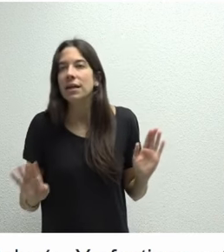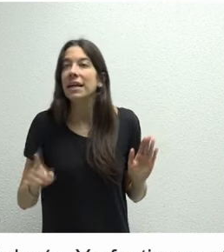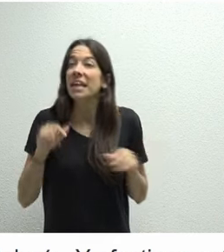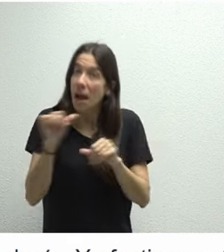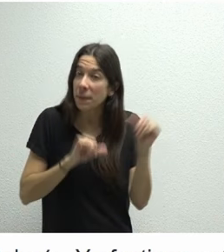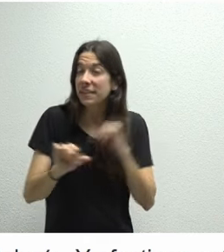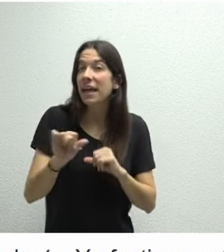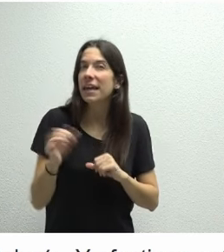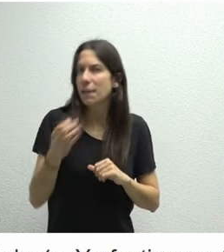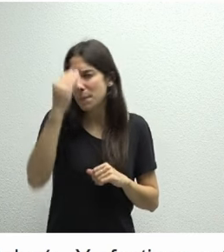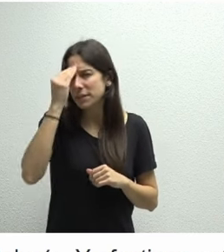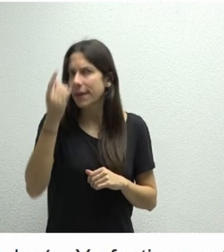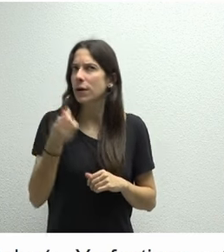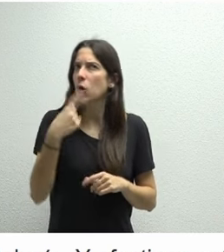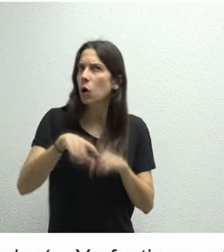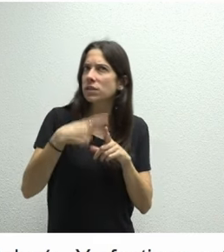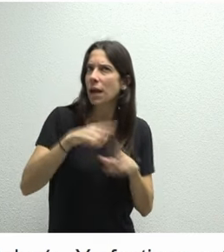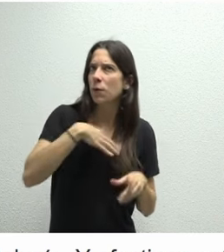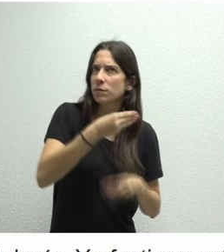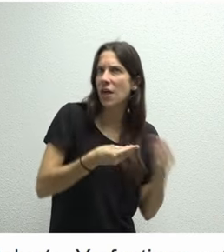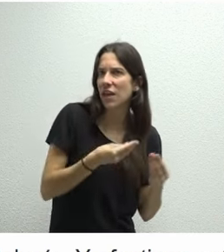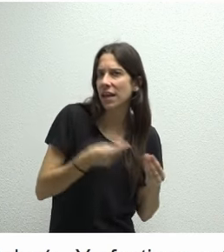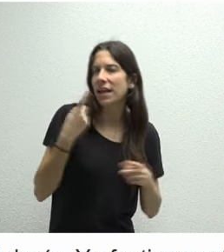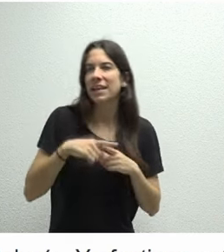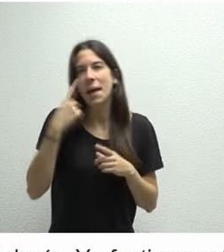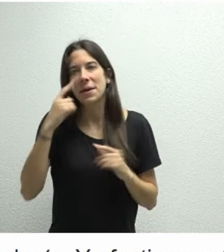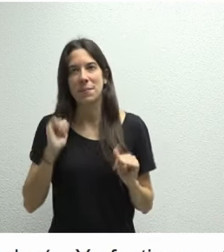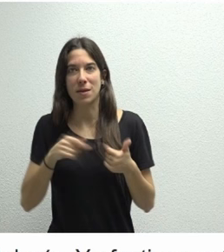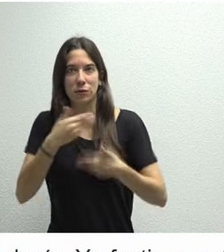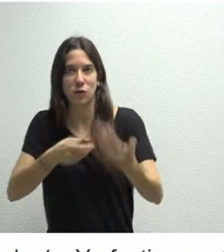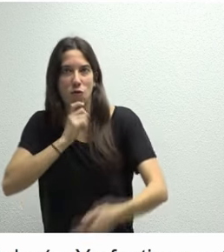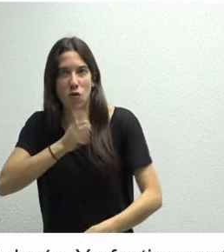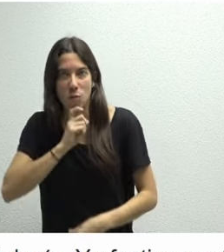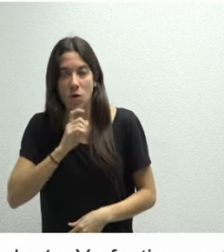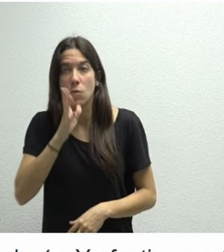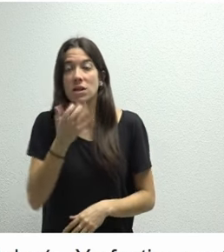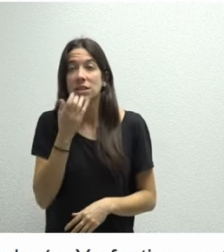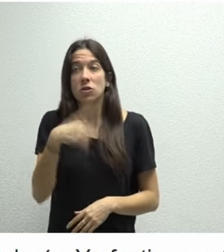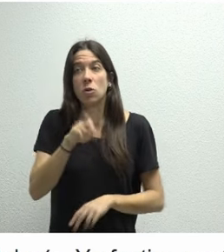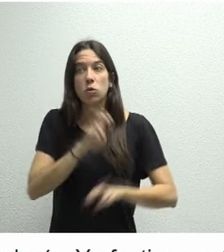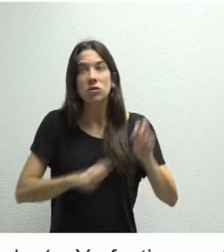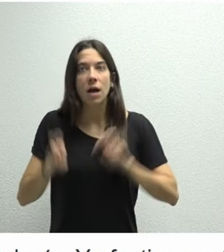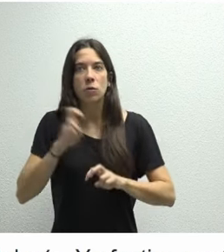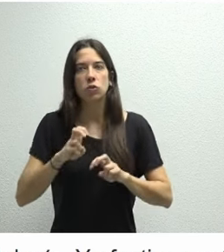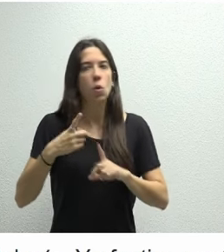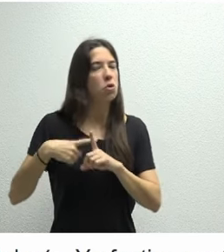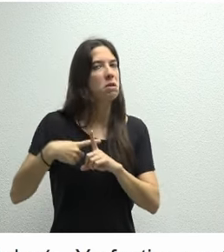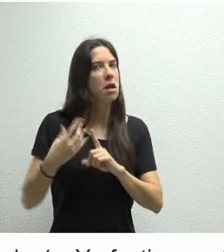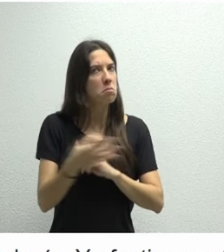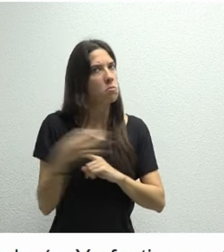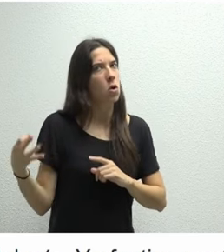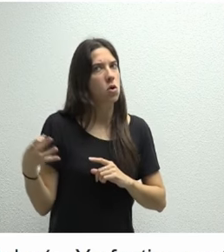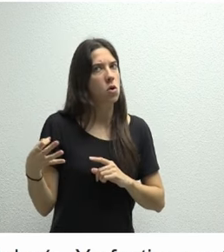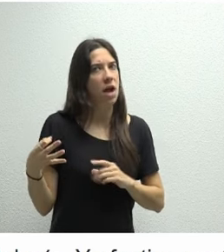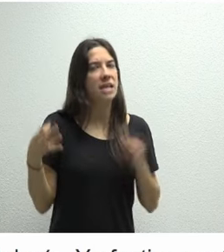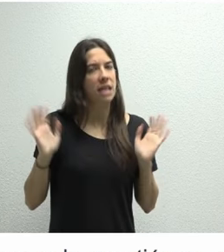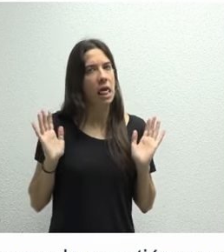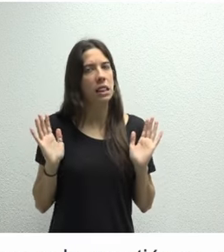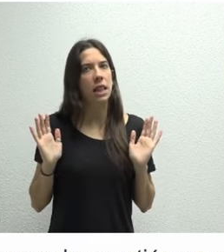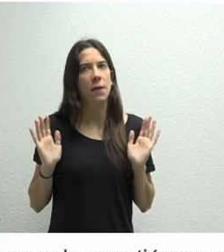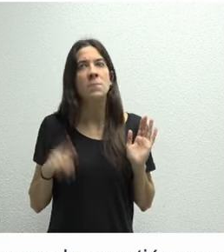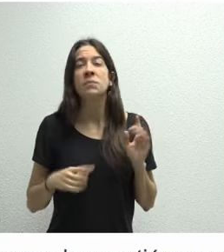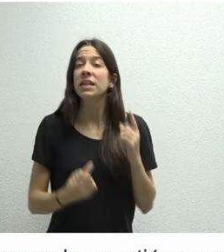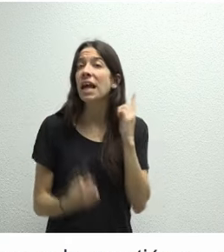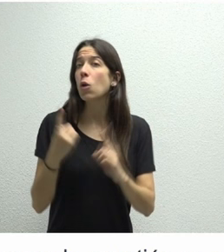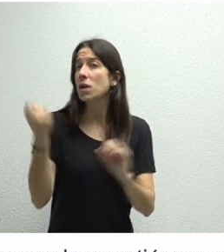qué Cómo empezamos Porque si nosotros buscamos el nivel óptimo o excelente eh que algunas de